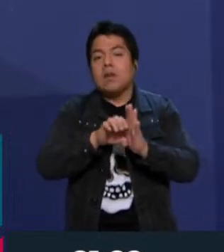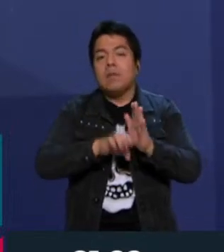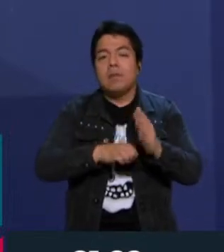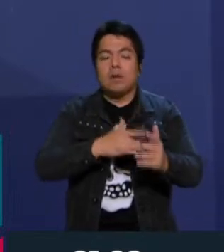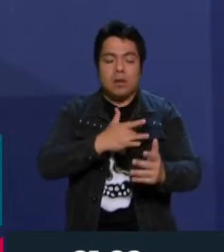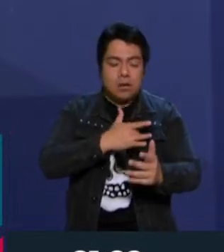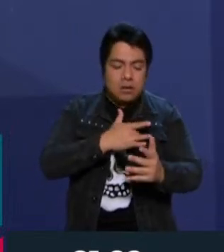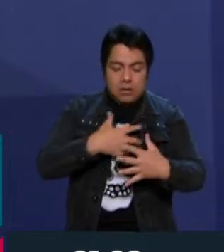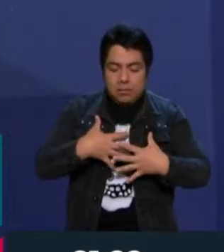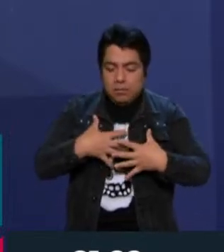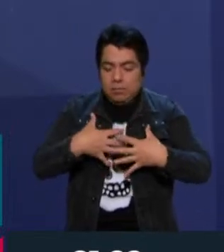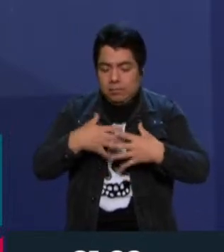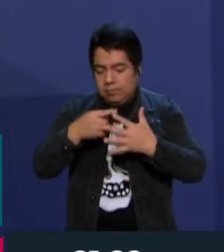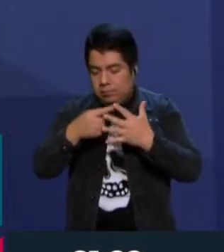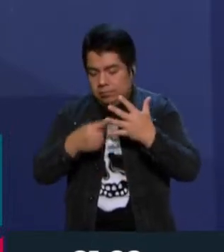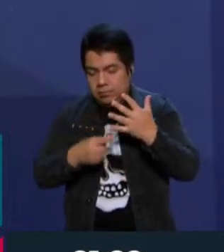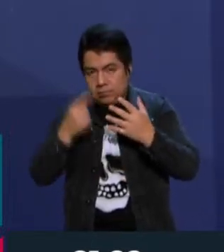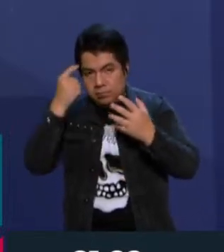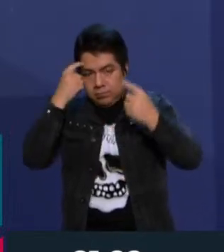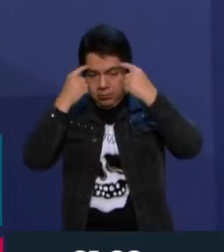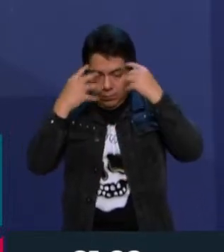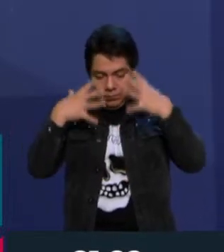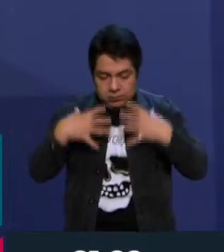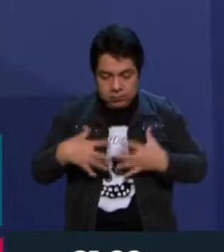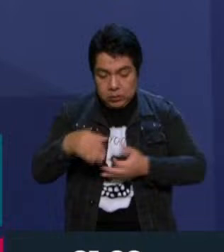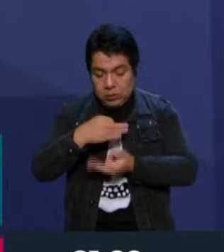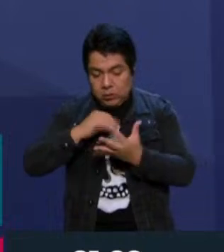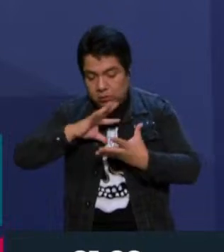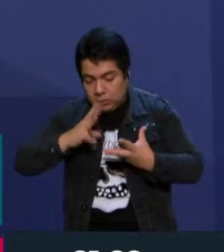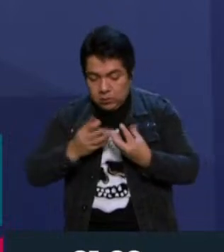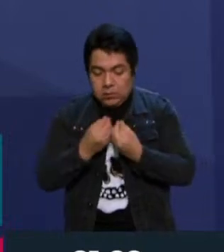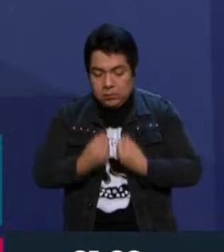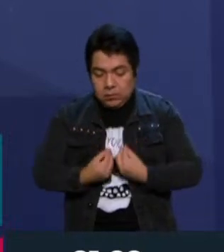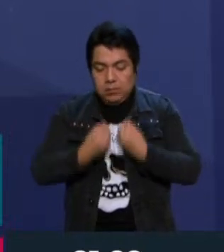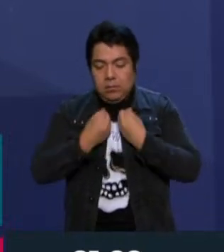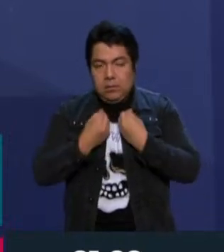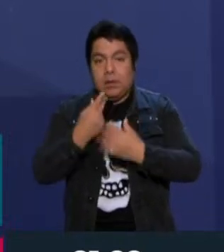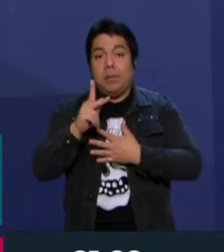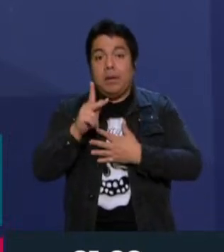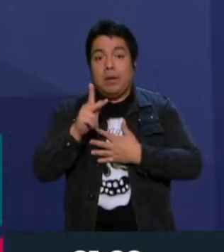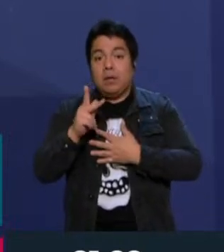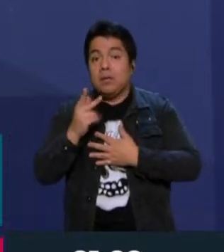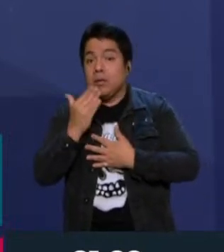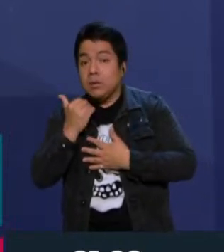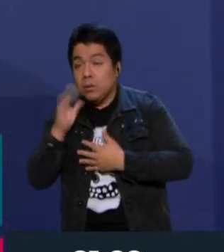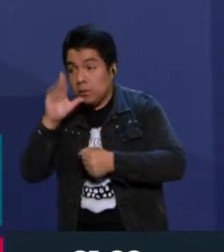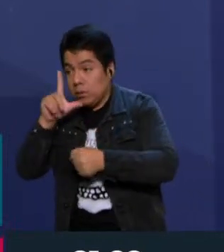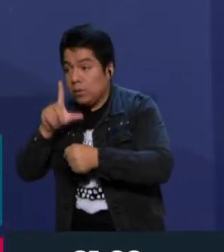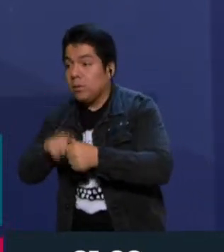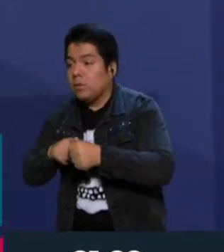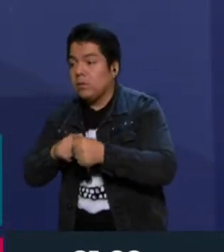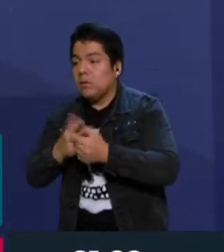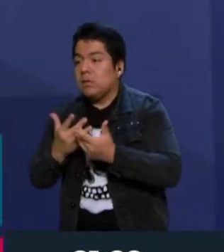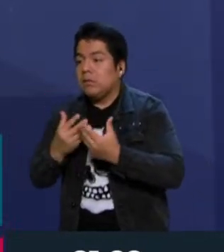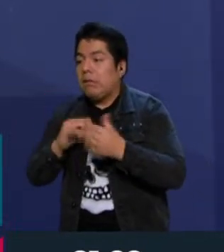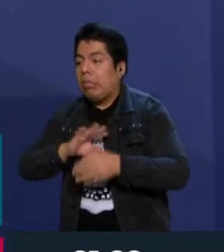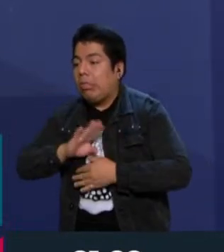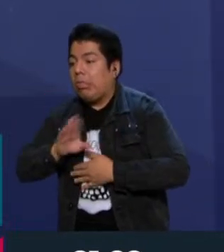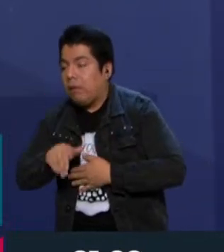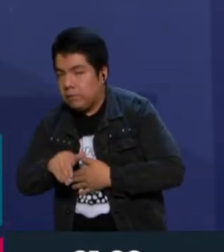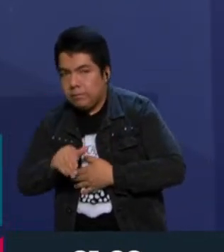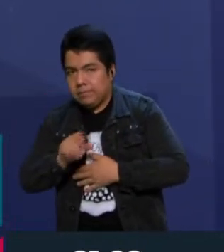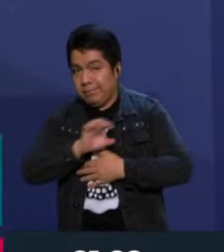corazón, los pulmones, etcétera, etcétera, el cerebro que te hacen vivir. Pero sin la cultura no sobrevives. La cultura hace que